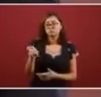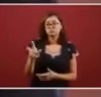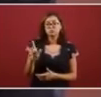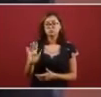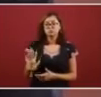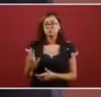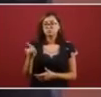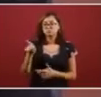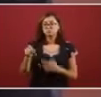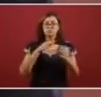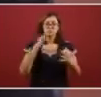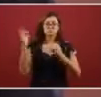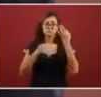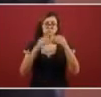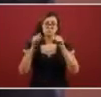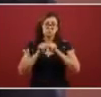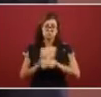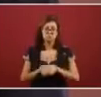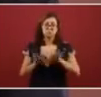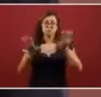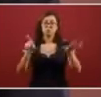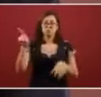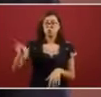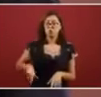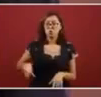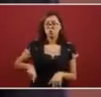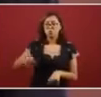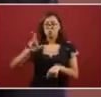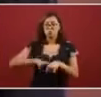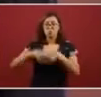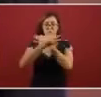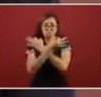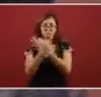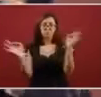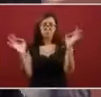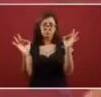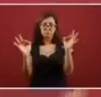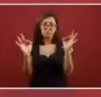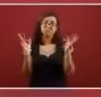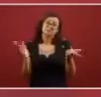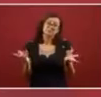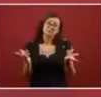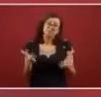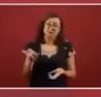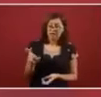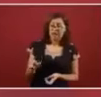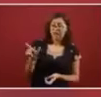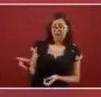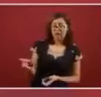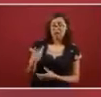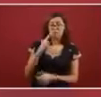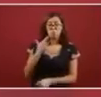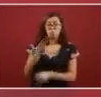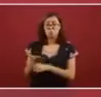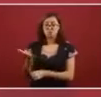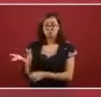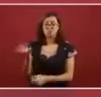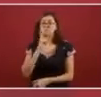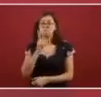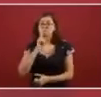en los medios por esta declaración del gobernador. Él tendría que presentar